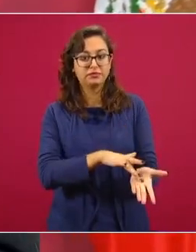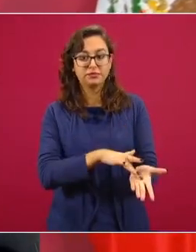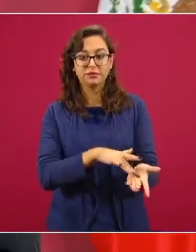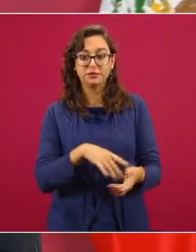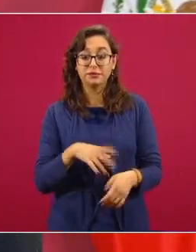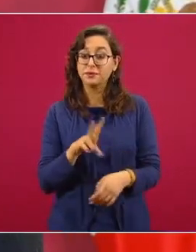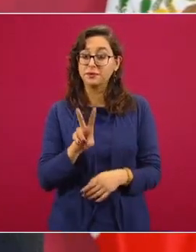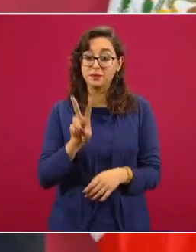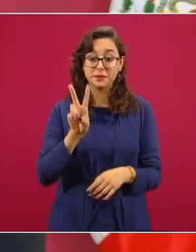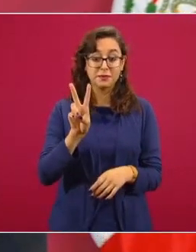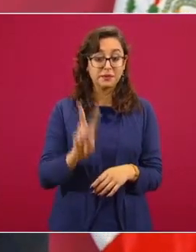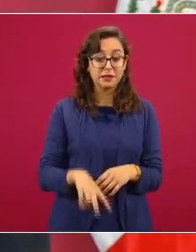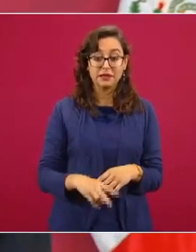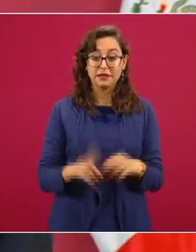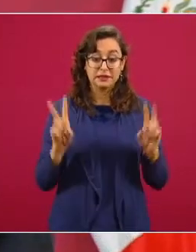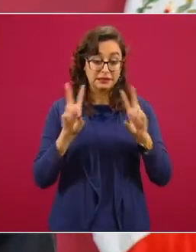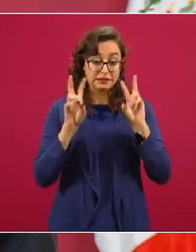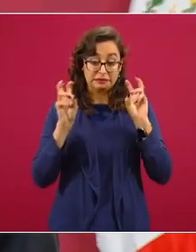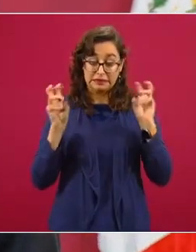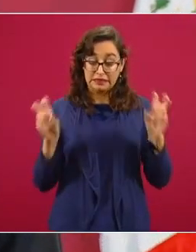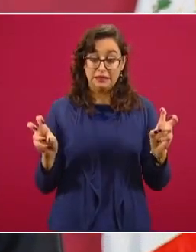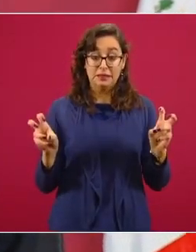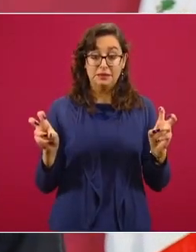Era un asunto